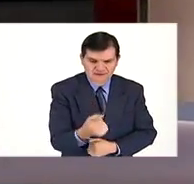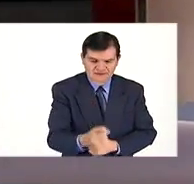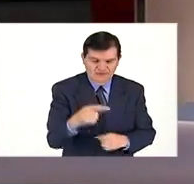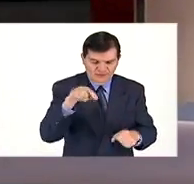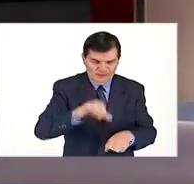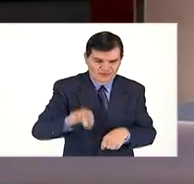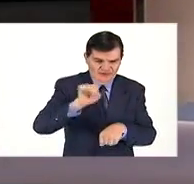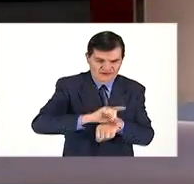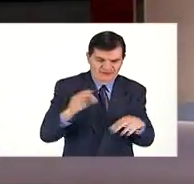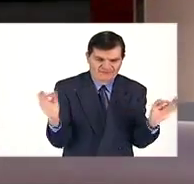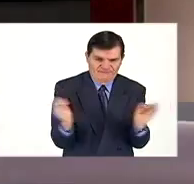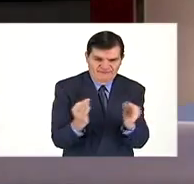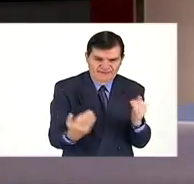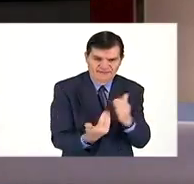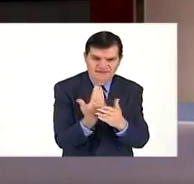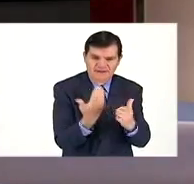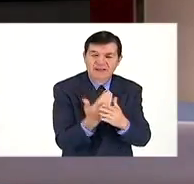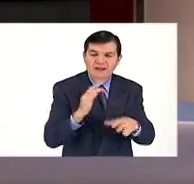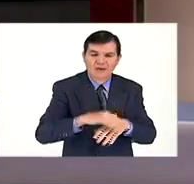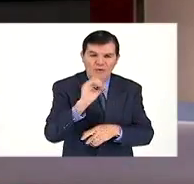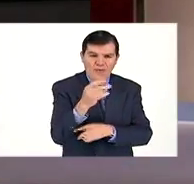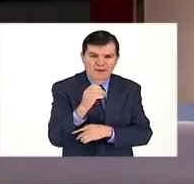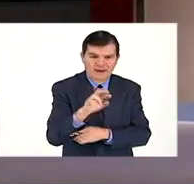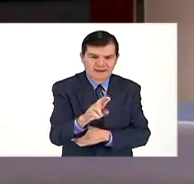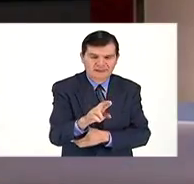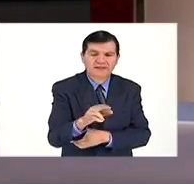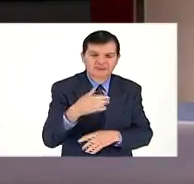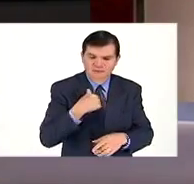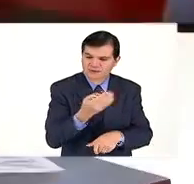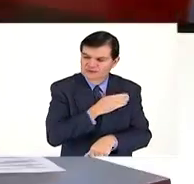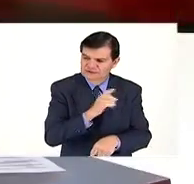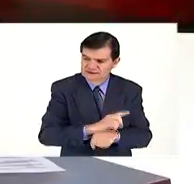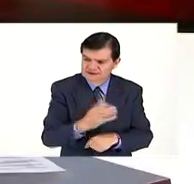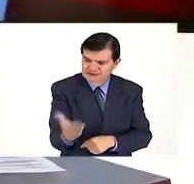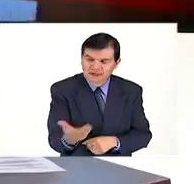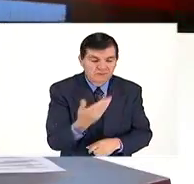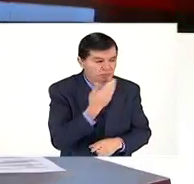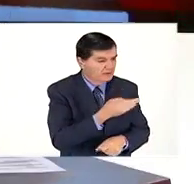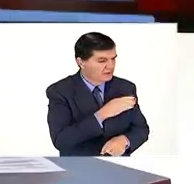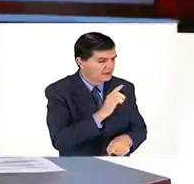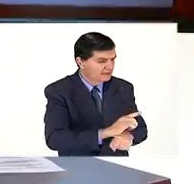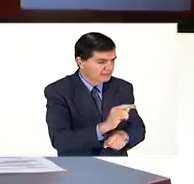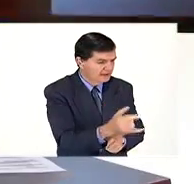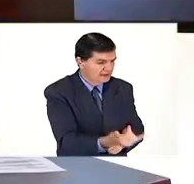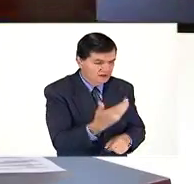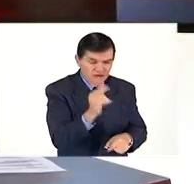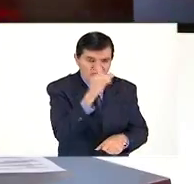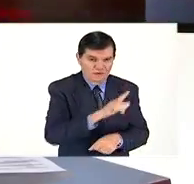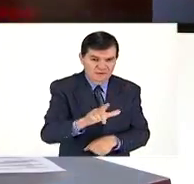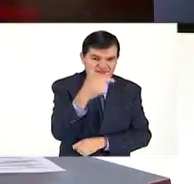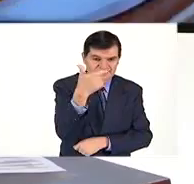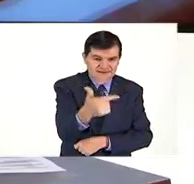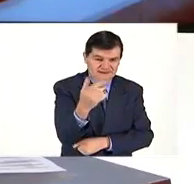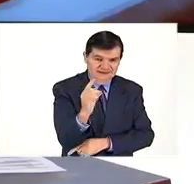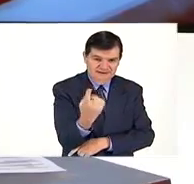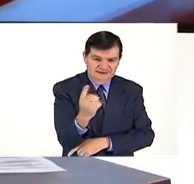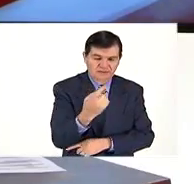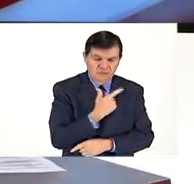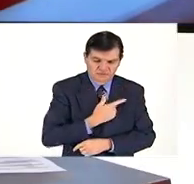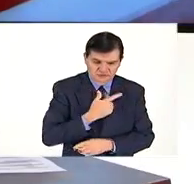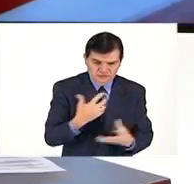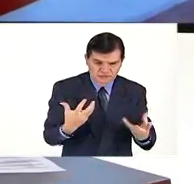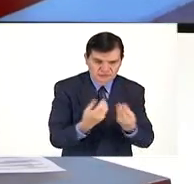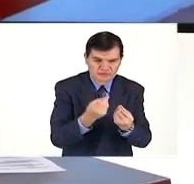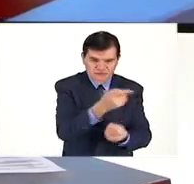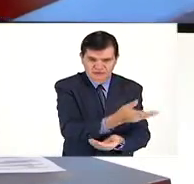fría mañana a mi compañero Omar Cepeda. ¿Cómo estás, Omar? Muy buenos días. Hola, ¿qué tal, Pati? Muy buenos días. Lunes 7 de diciembre. Es un gusto estar